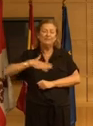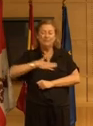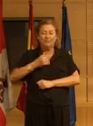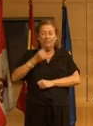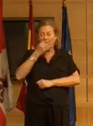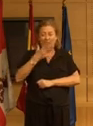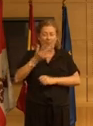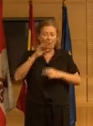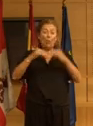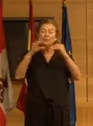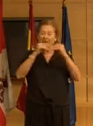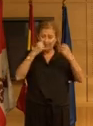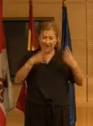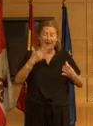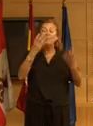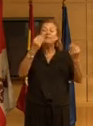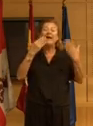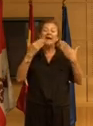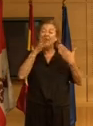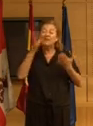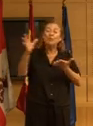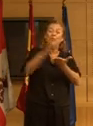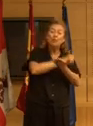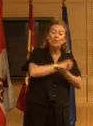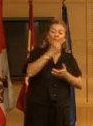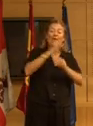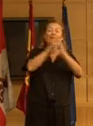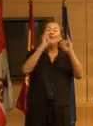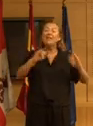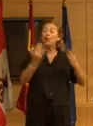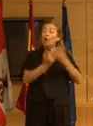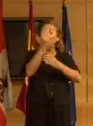utilidad. Muchísimas gracias por todo y que tengáis una feliz jornada.